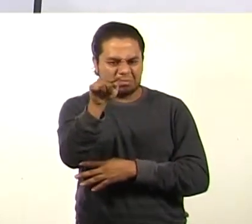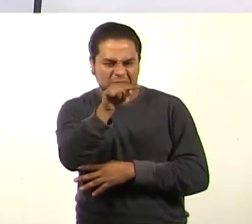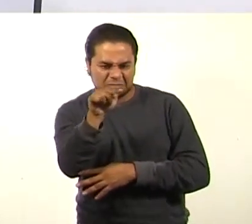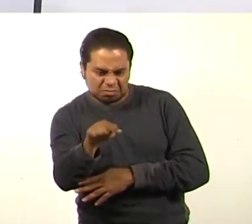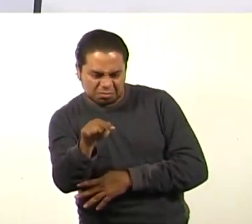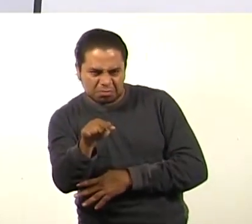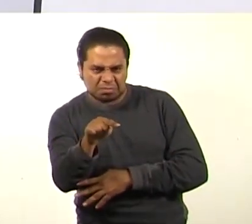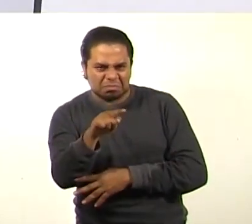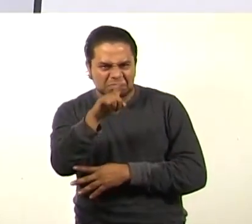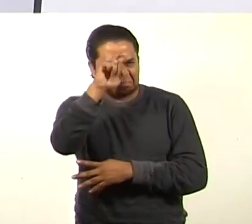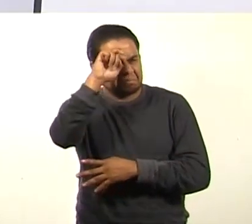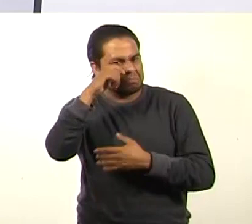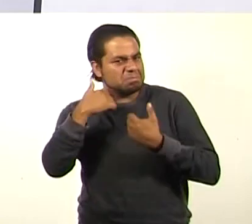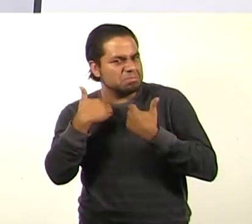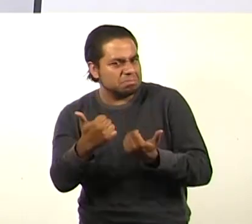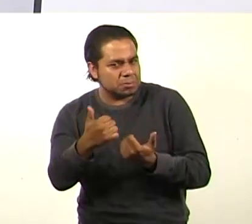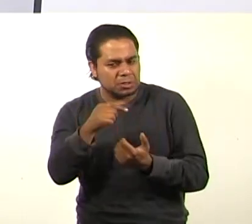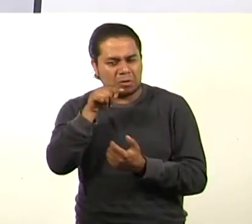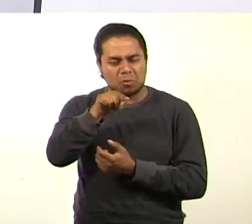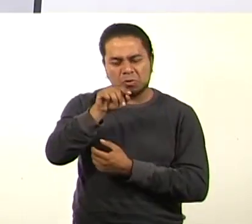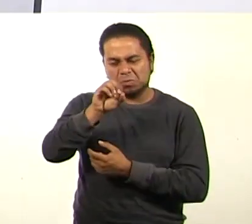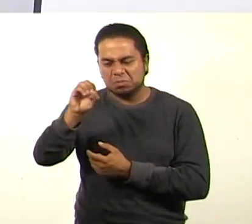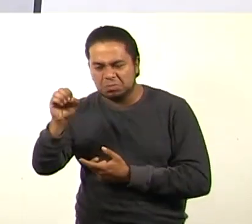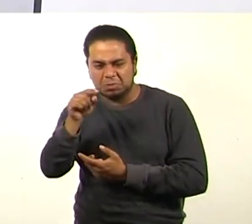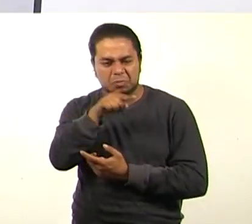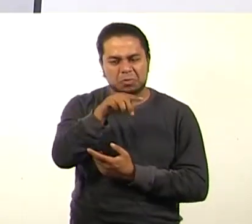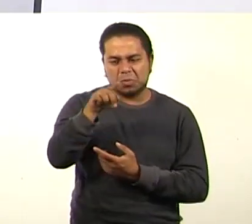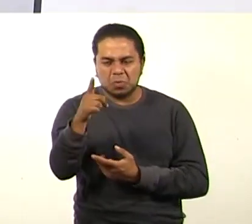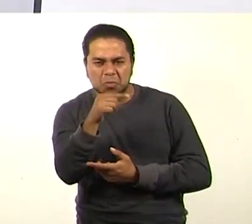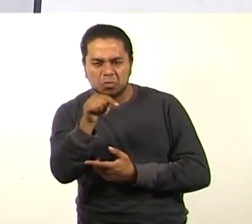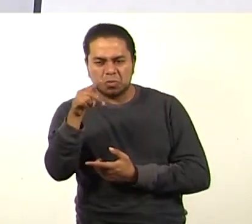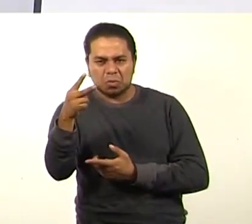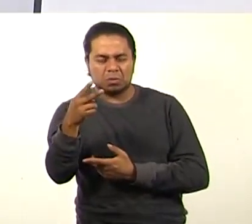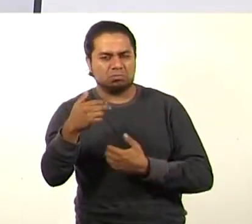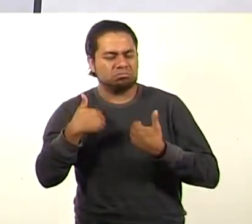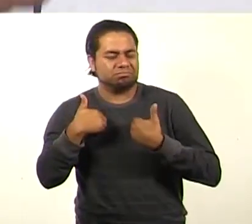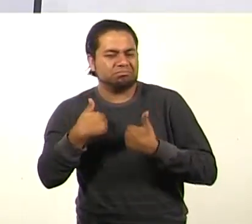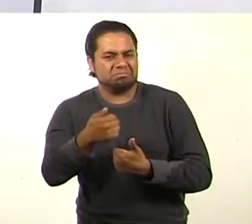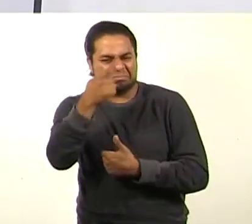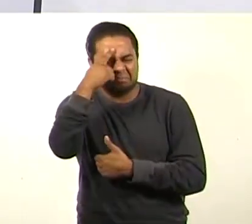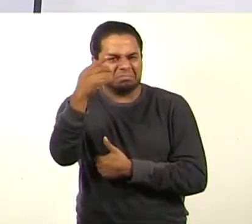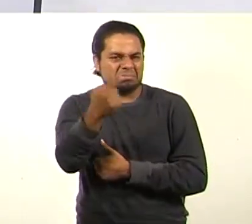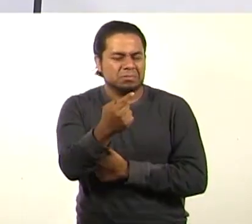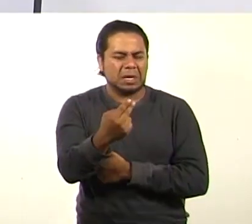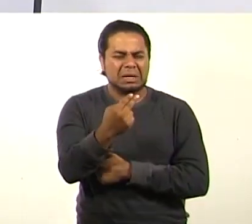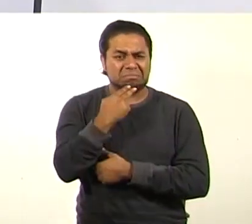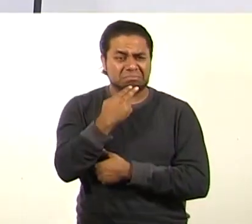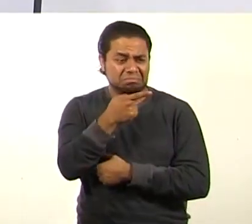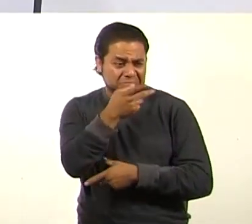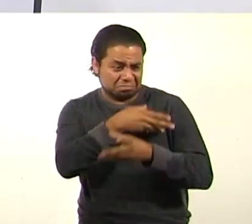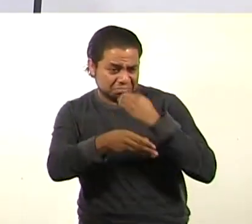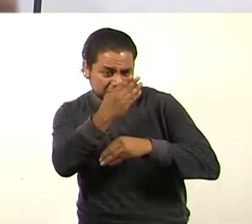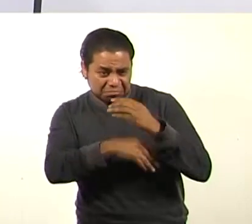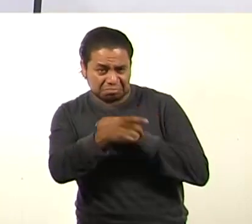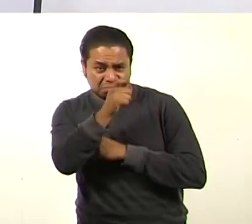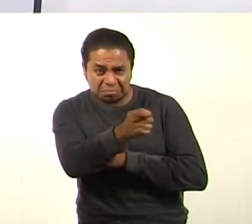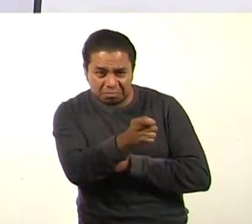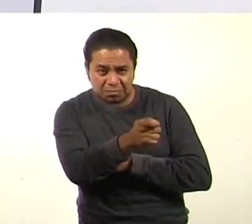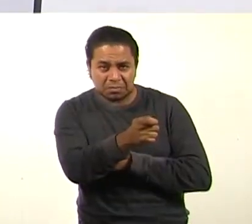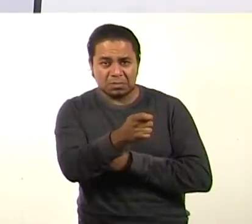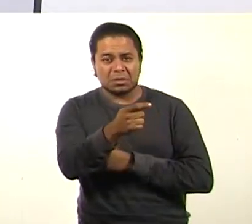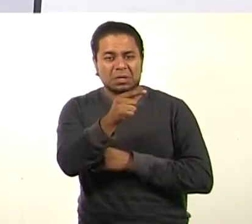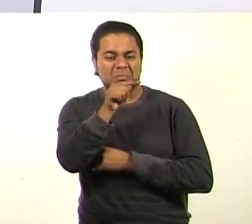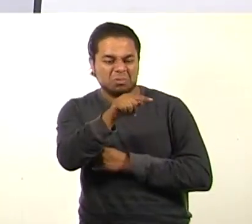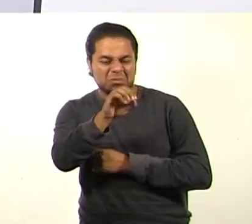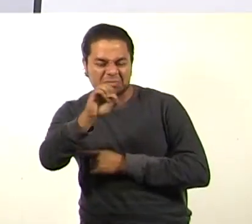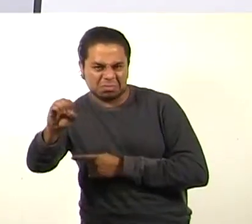decimales para qué? ¿Qué utilidad tienen en mi vida? ¿Para qué me sirven? Yo no necesito aprender fracciones, ni números